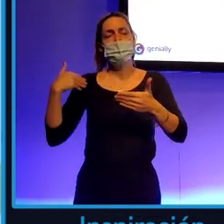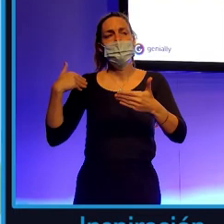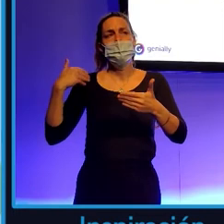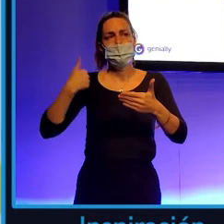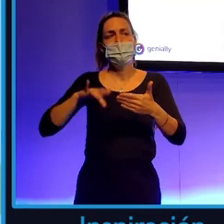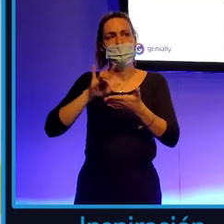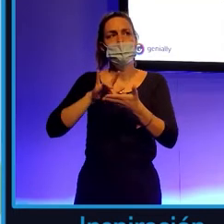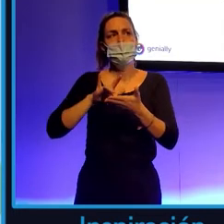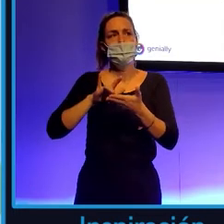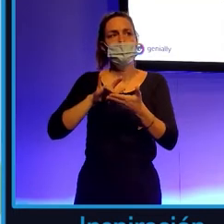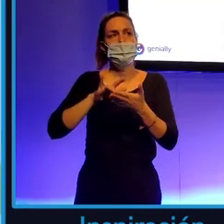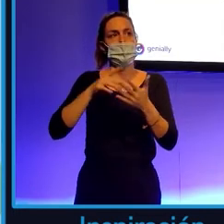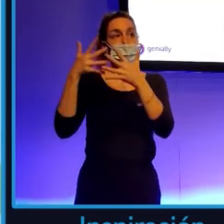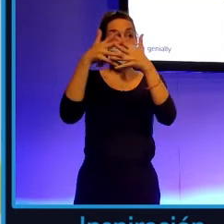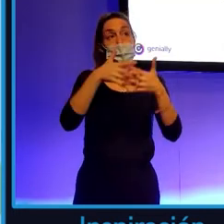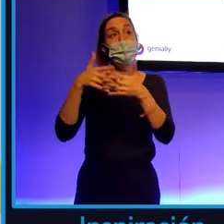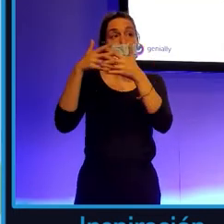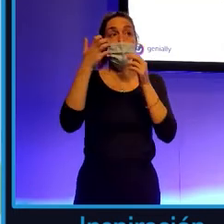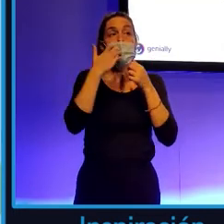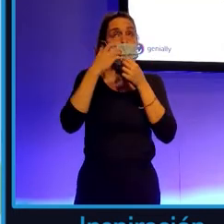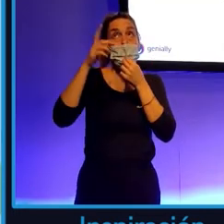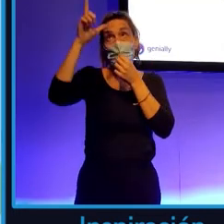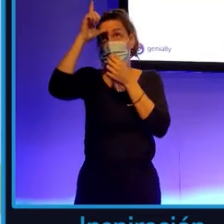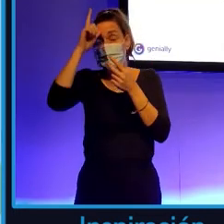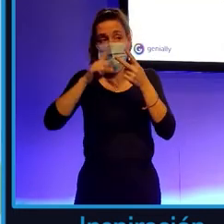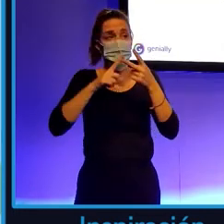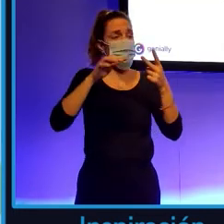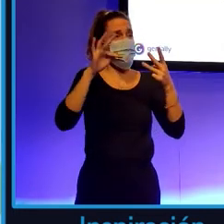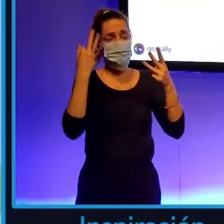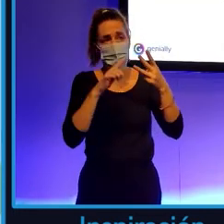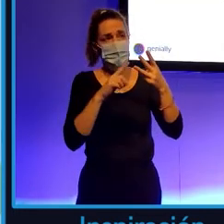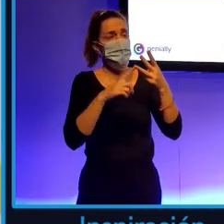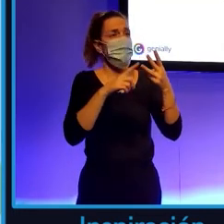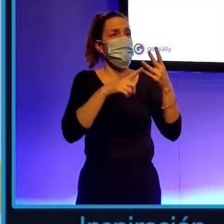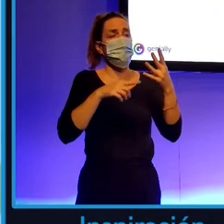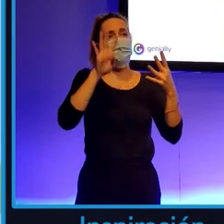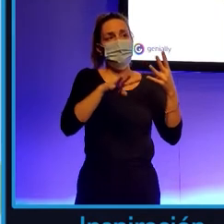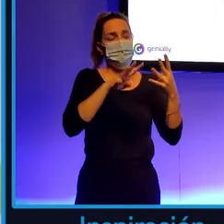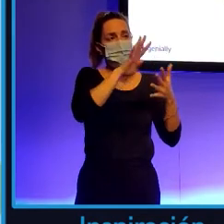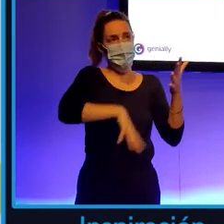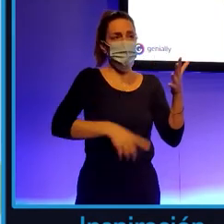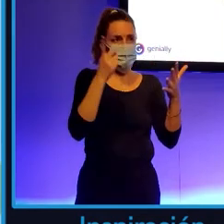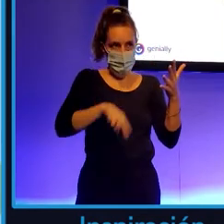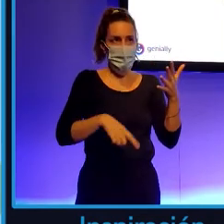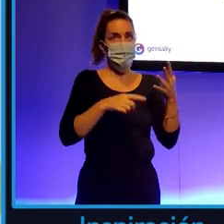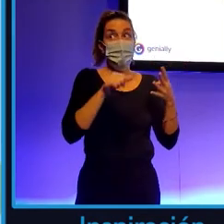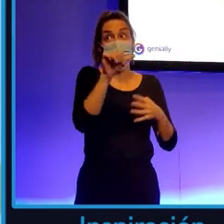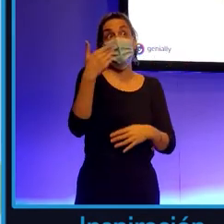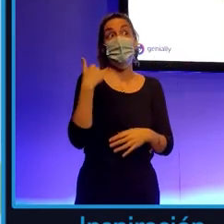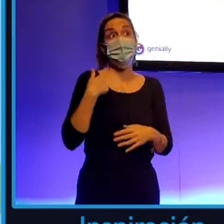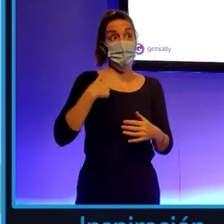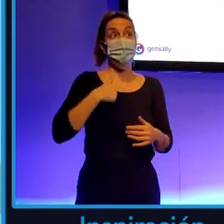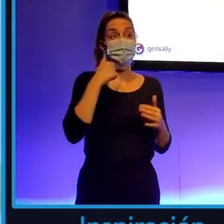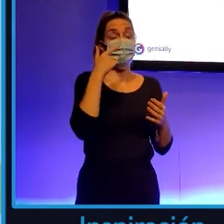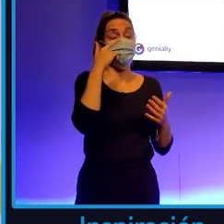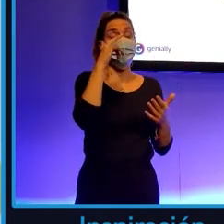en eeuu en alemania en francia y también en barcelona la semana pasada estuvimos en